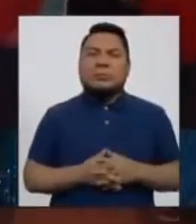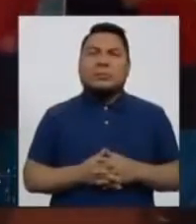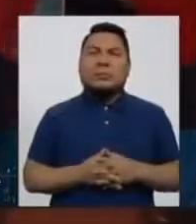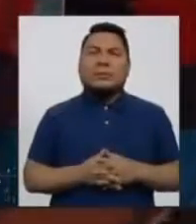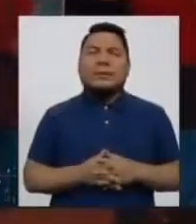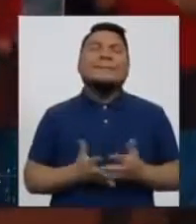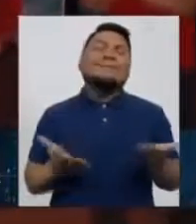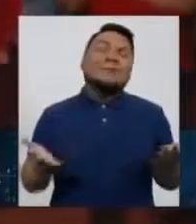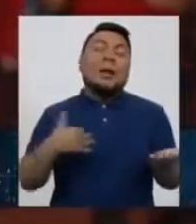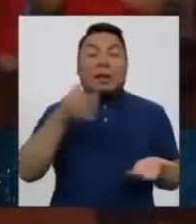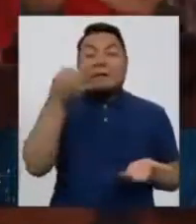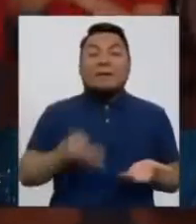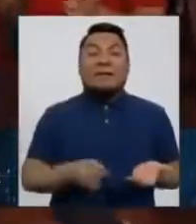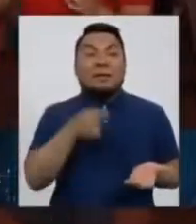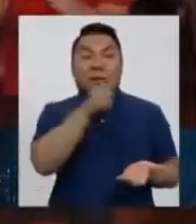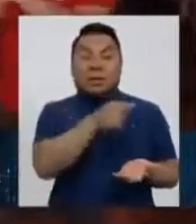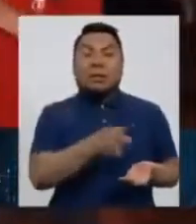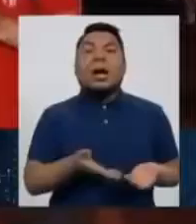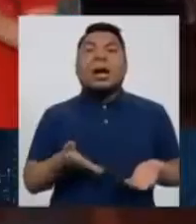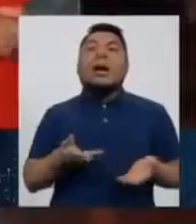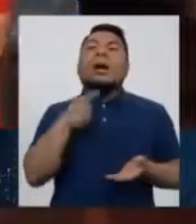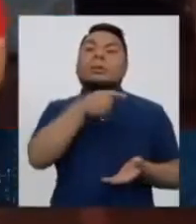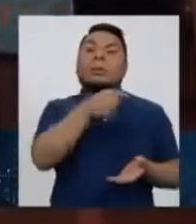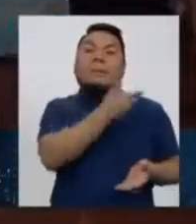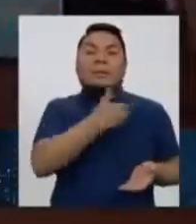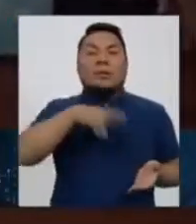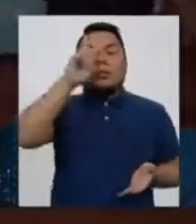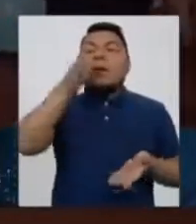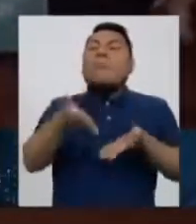la verdad es que la cuestión de confianza se ha presentado,